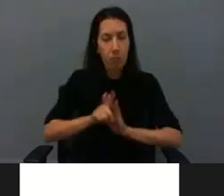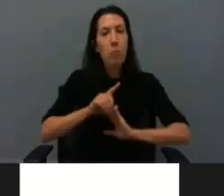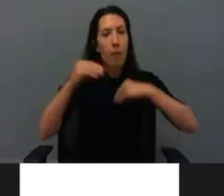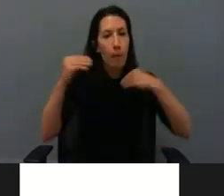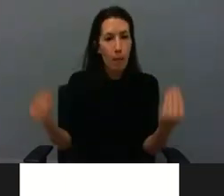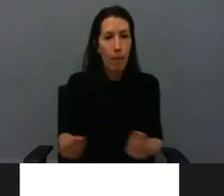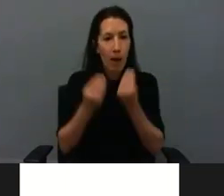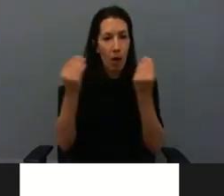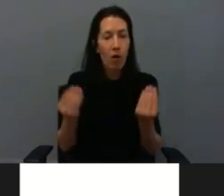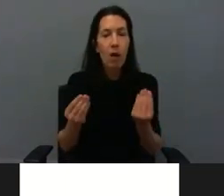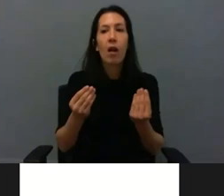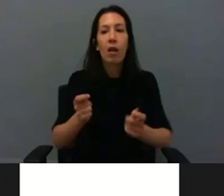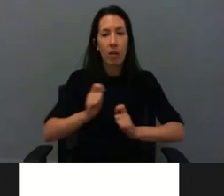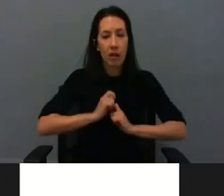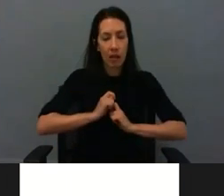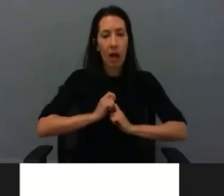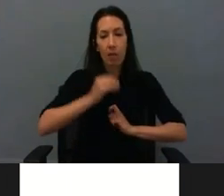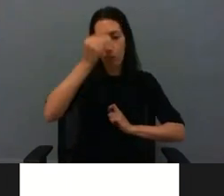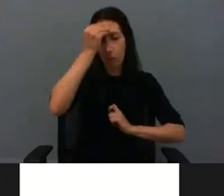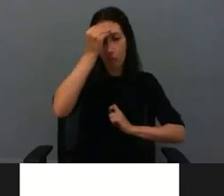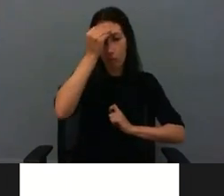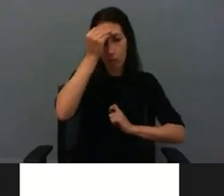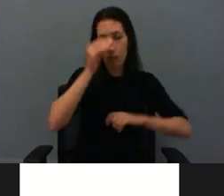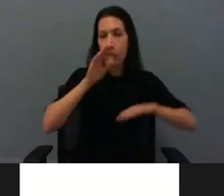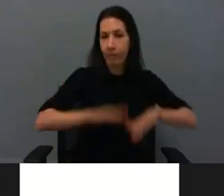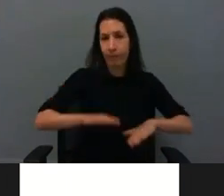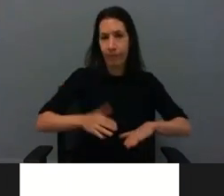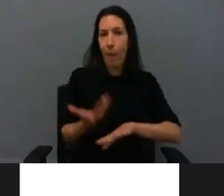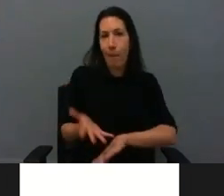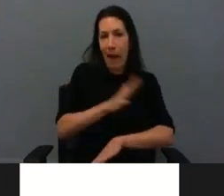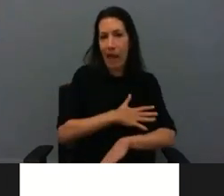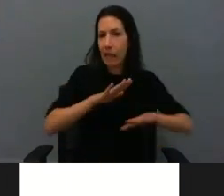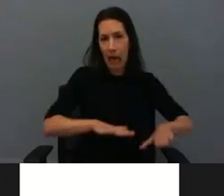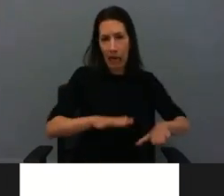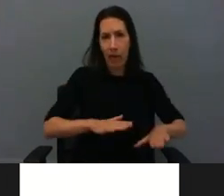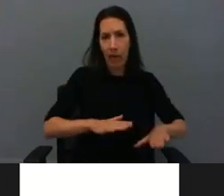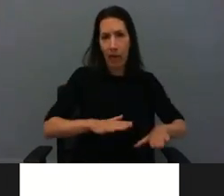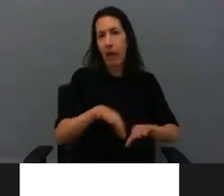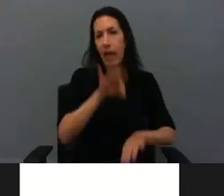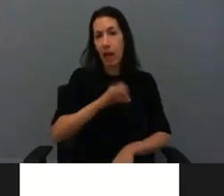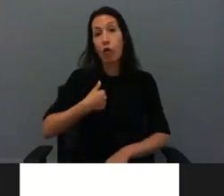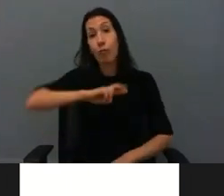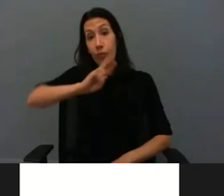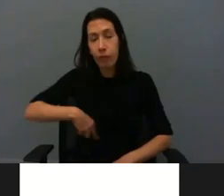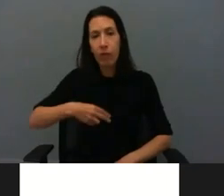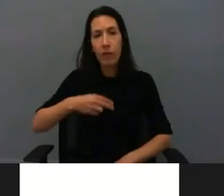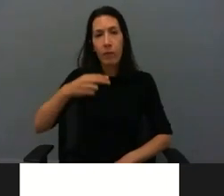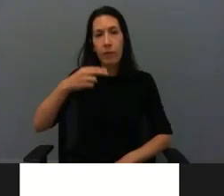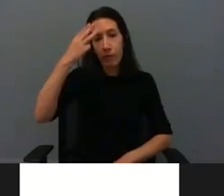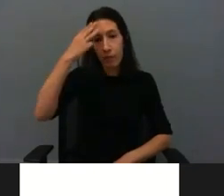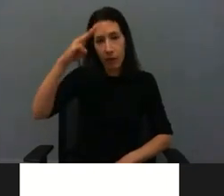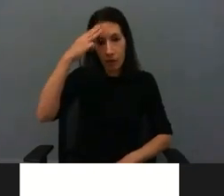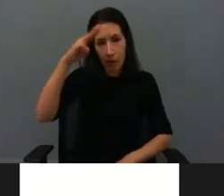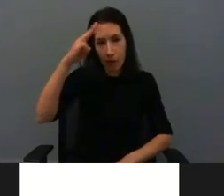hizo decidirme por quedarnos aquí en Baleares. Yo soy mexicana y Ofelia